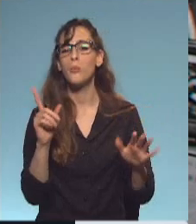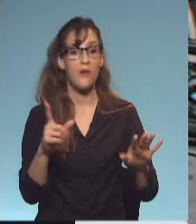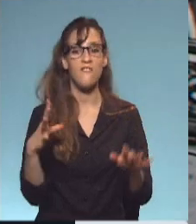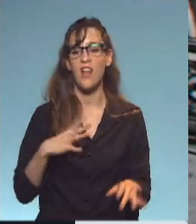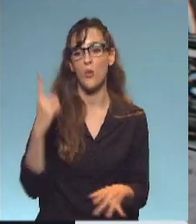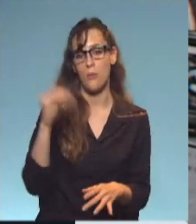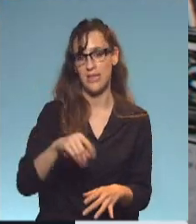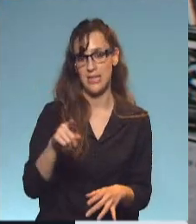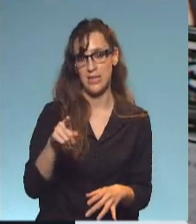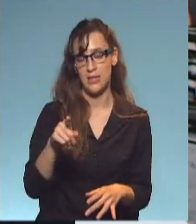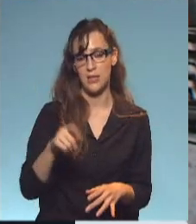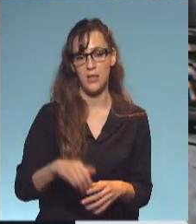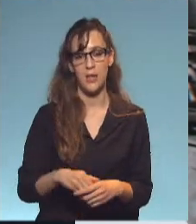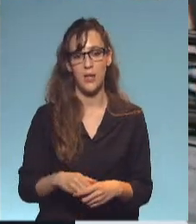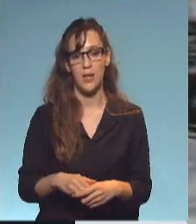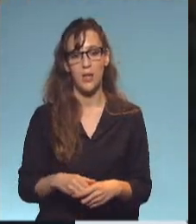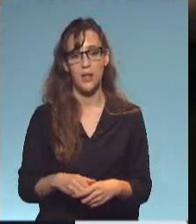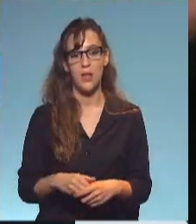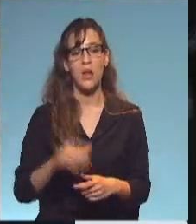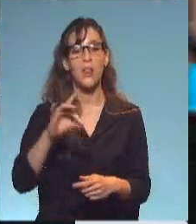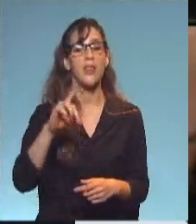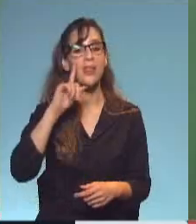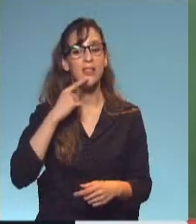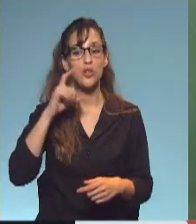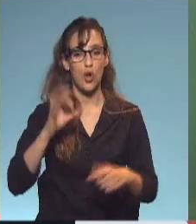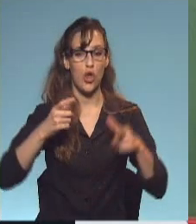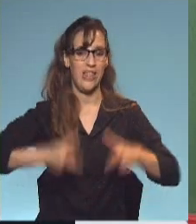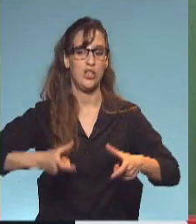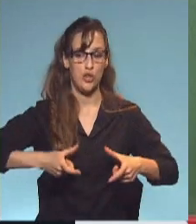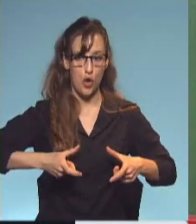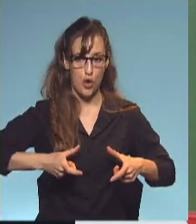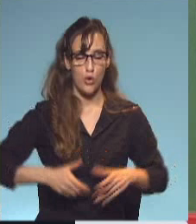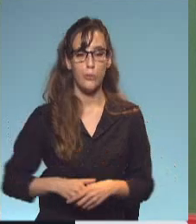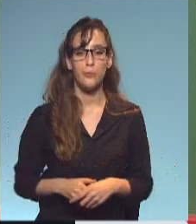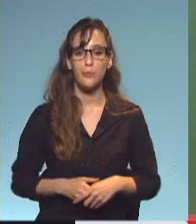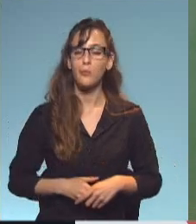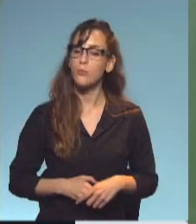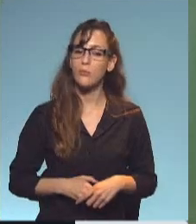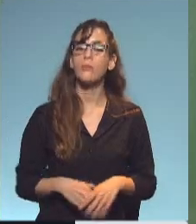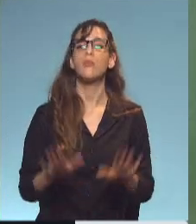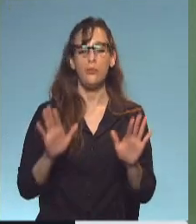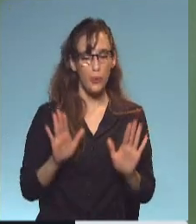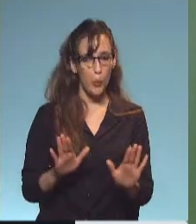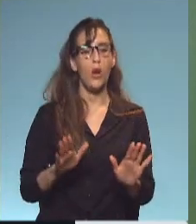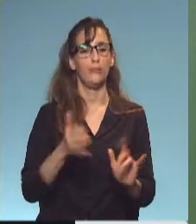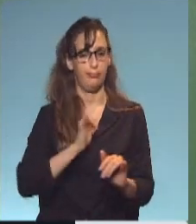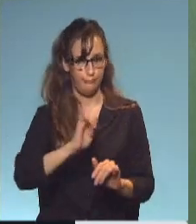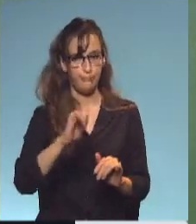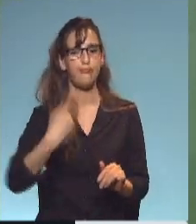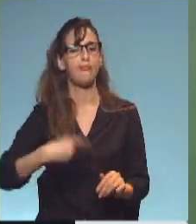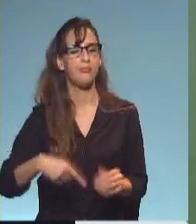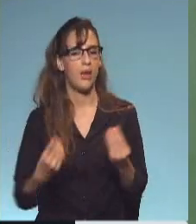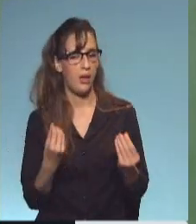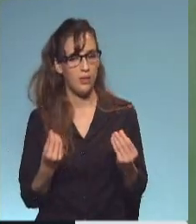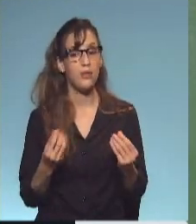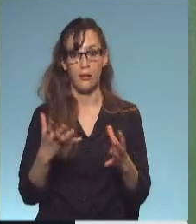una del compañero. Disco. Sí. Disco. 14. Disco. Vamos recordando lo que estamos haciendo, Marie.